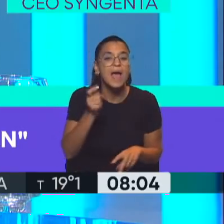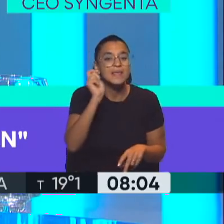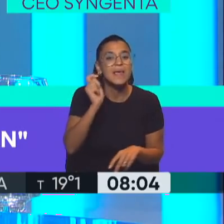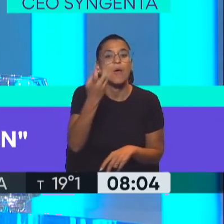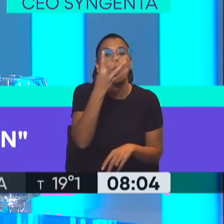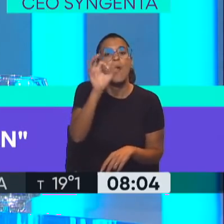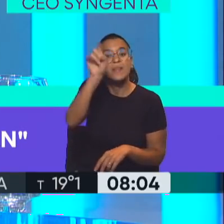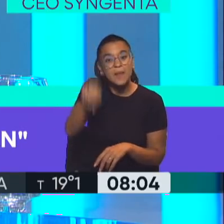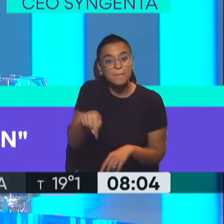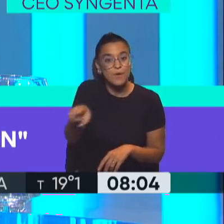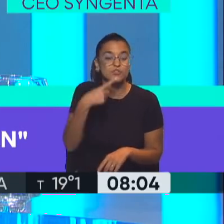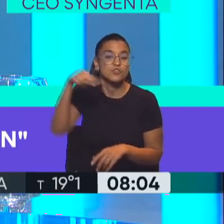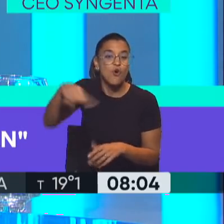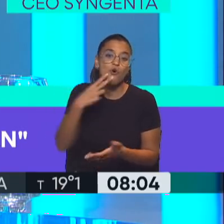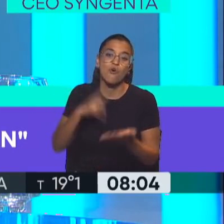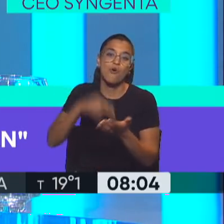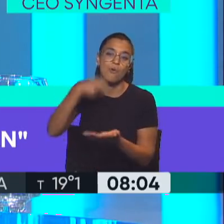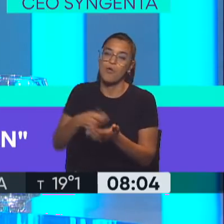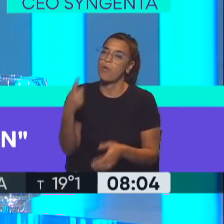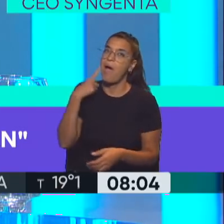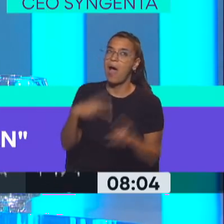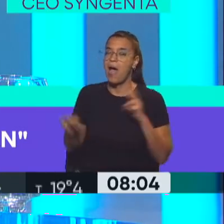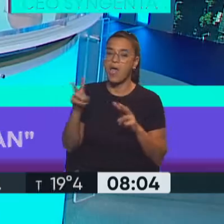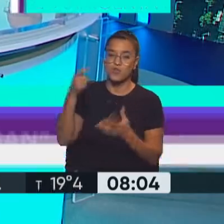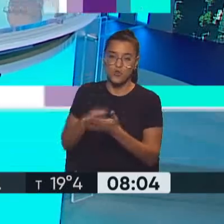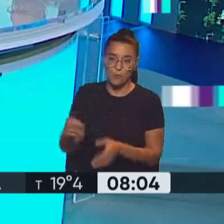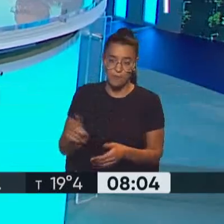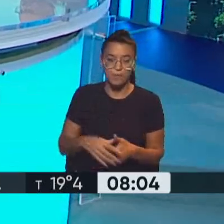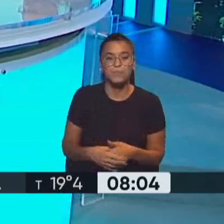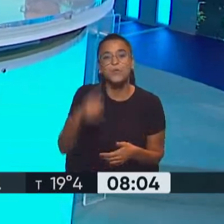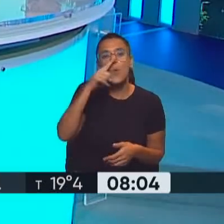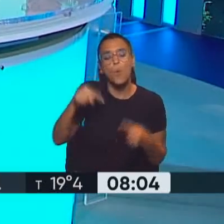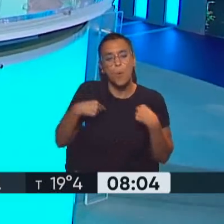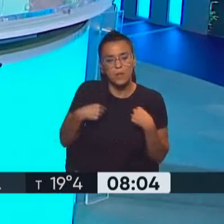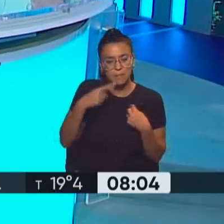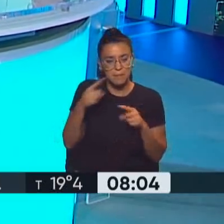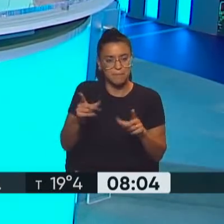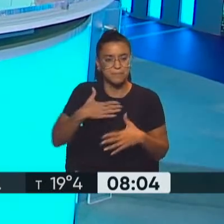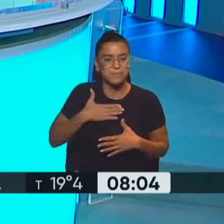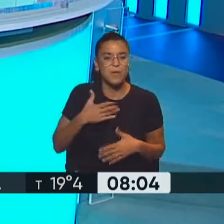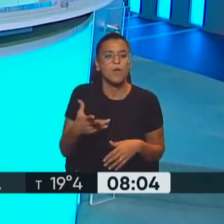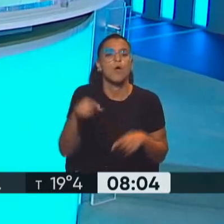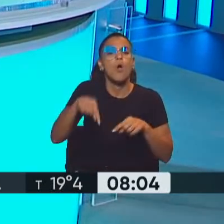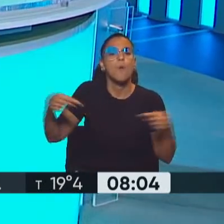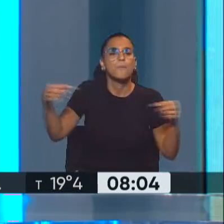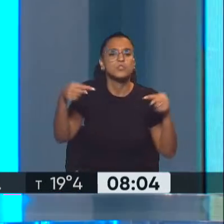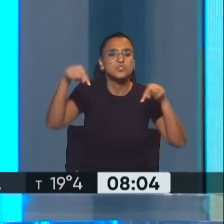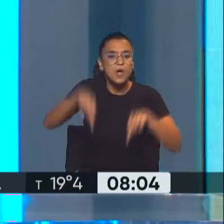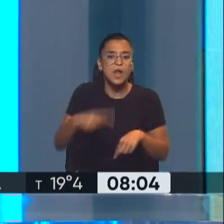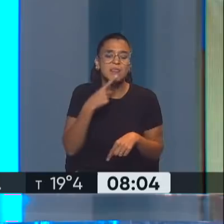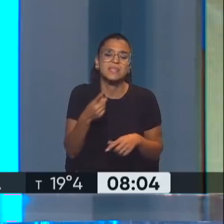40% de la torta que hoy se hace en la distraída y no tributa y antonio estaba la última de mi parte la oposición ahora está planteando sacar